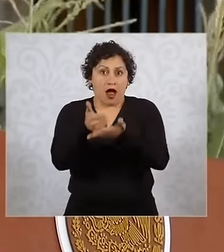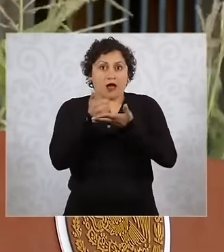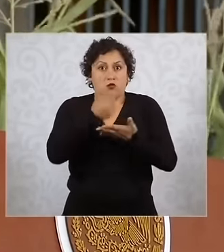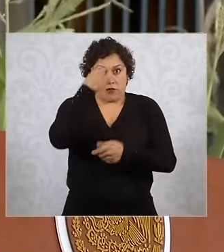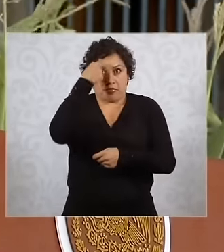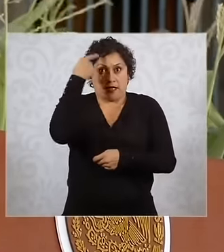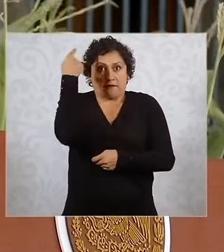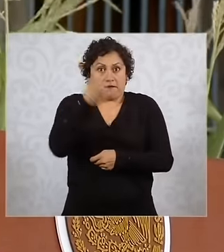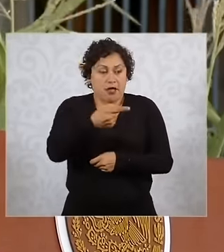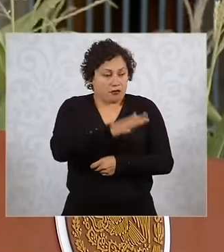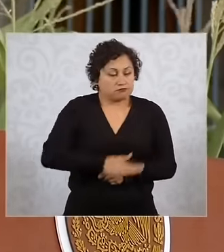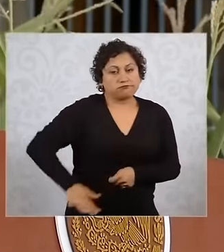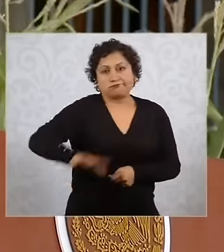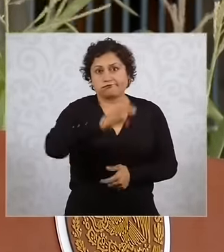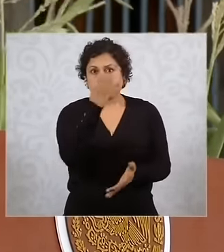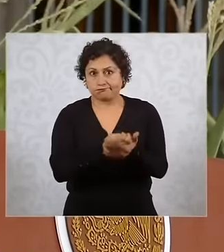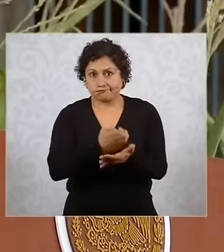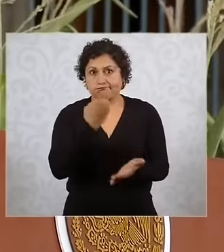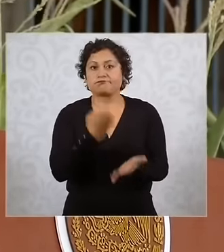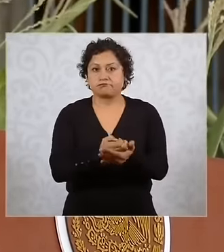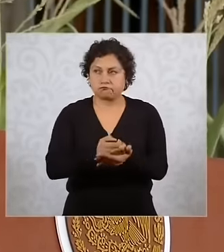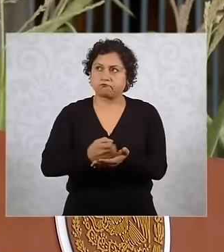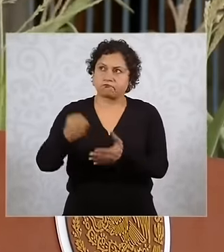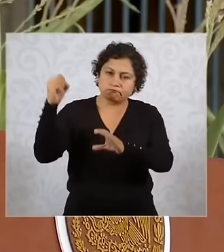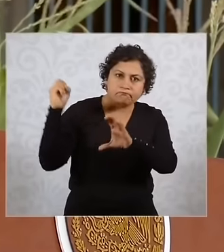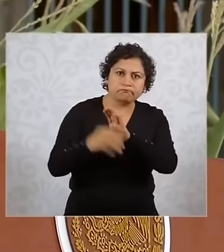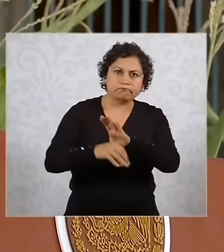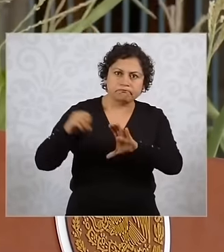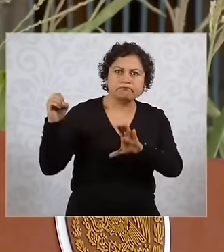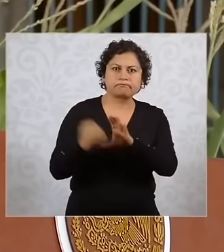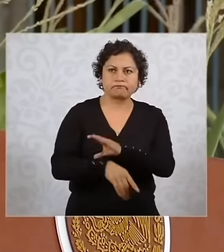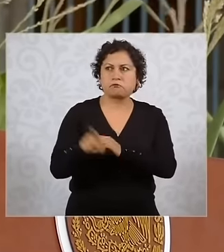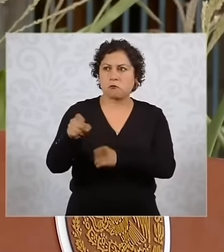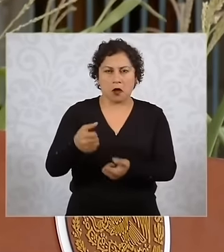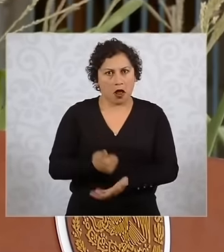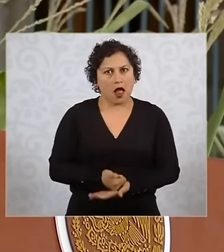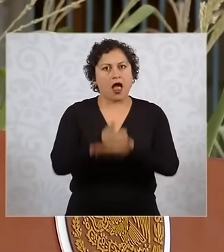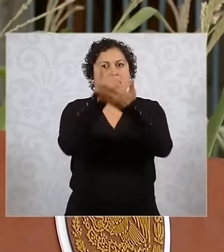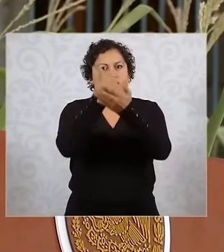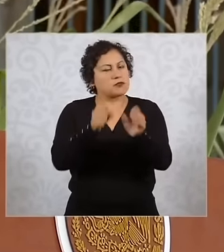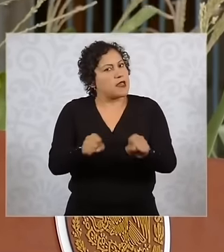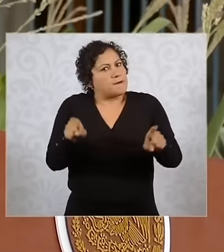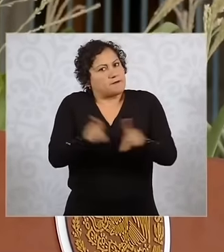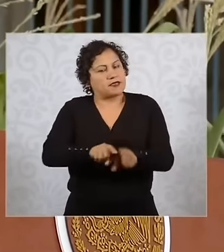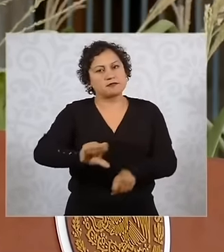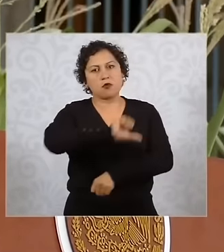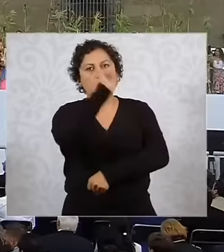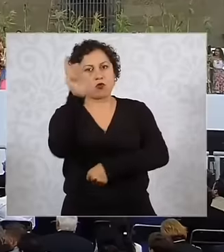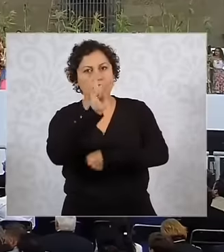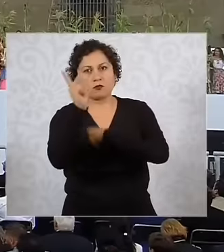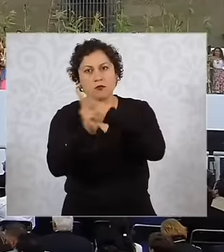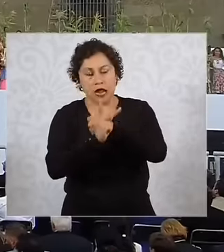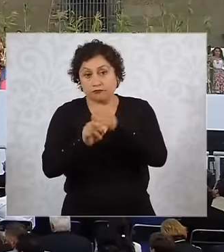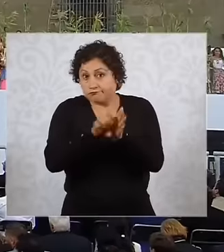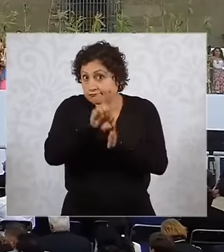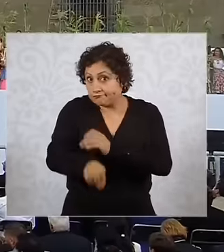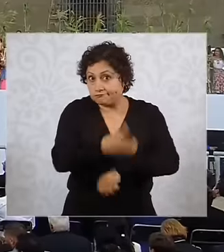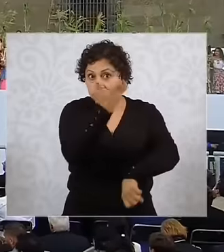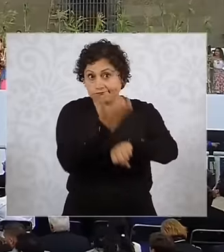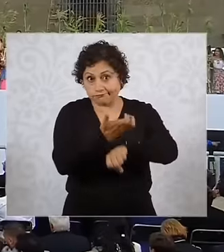nuestro país, sino que también son pilar de la economía de Estados Unidos. Siempre